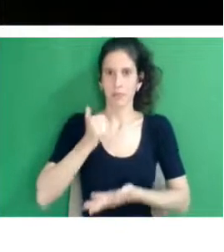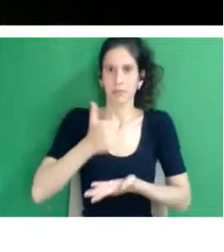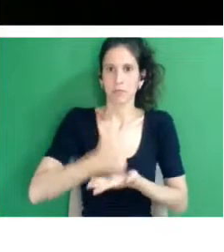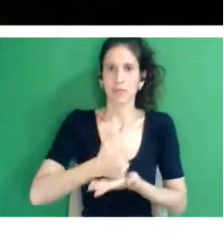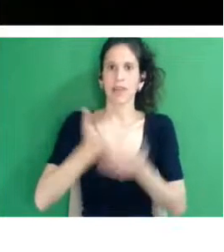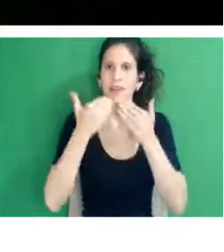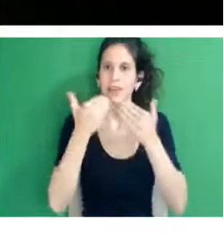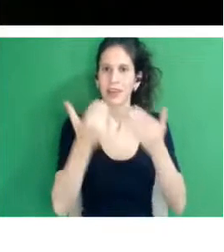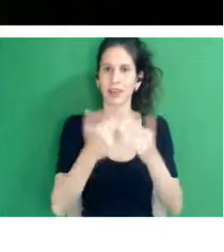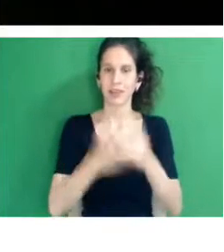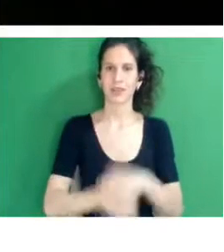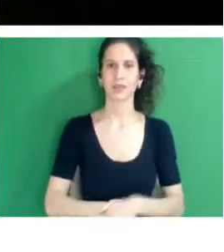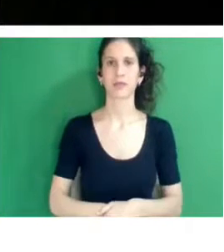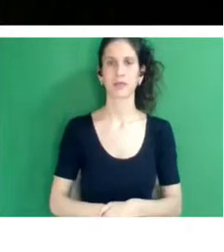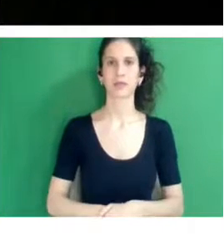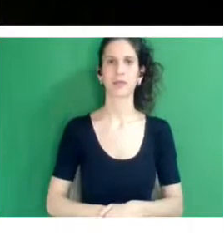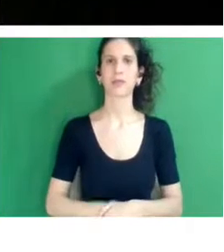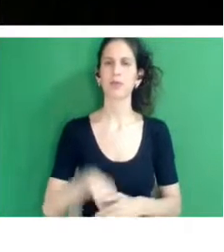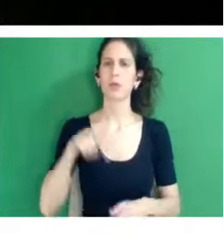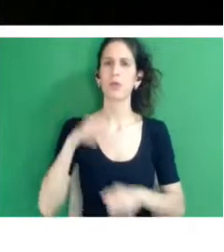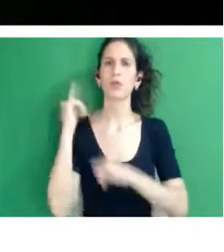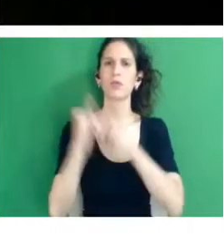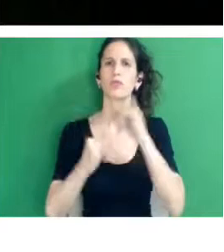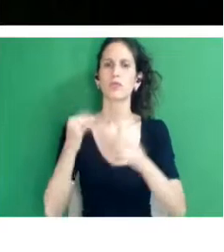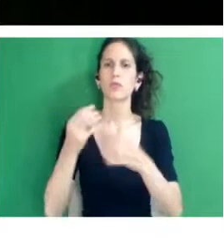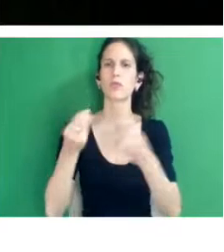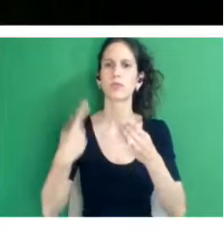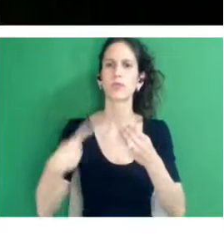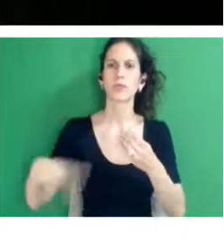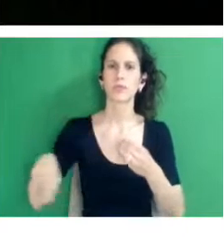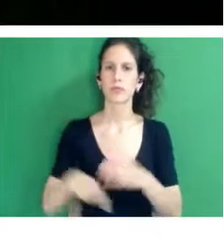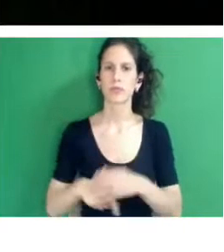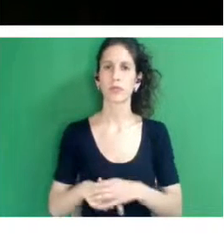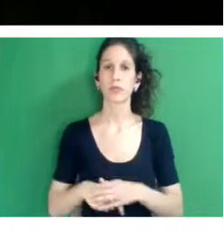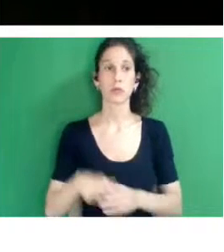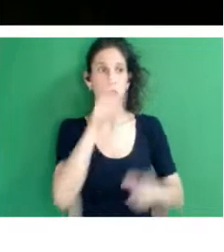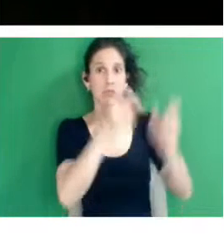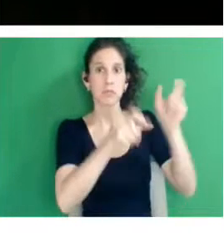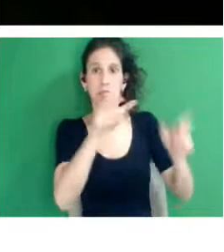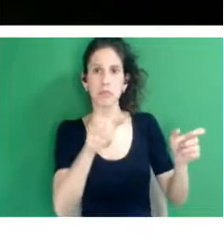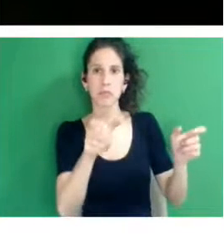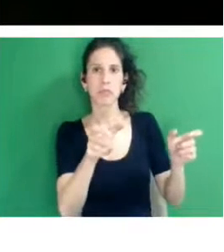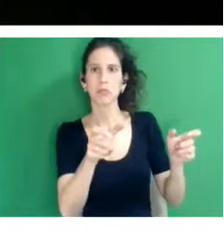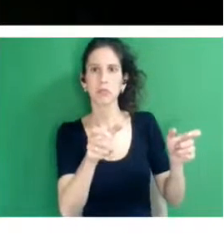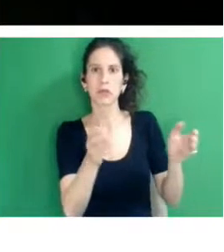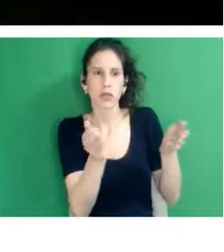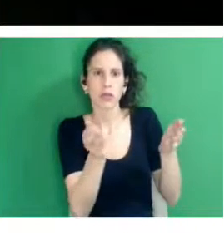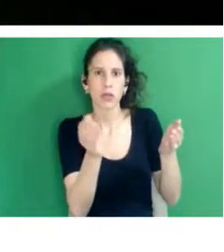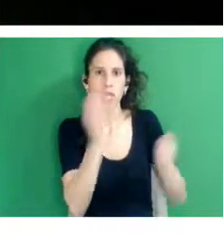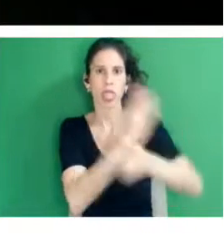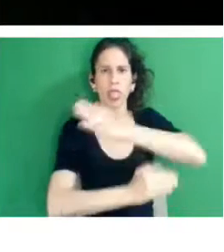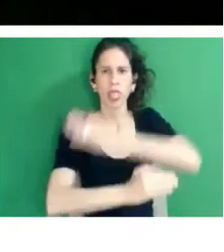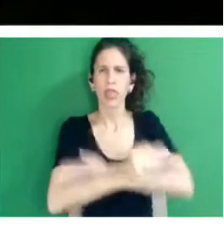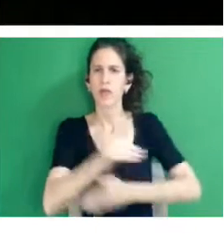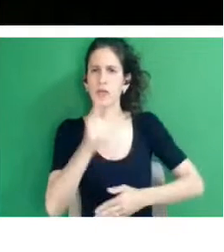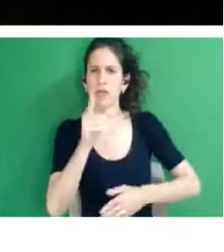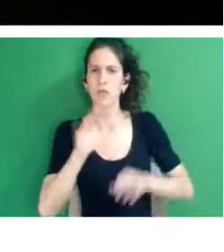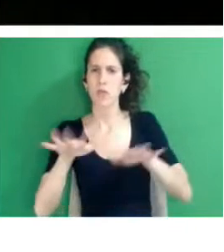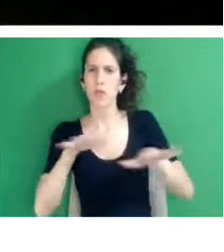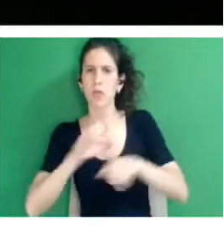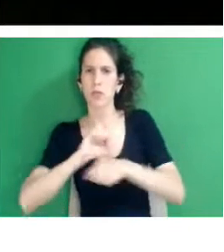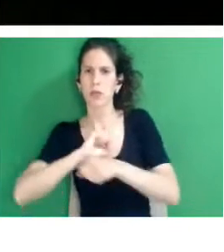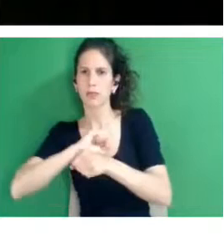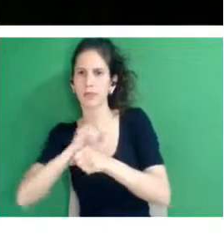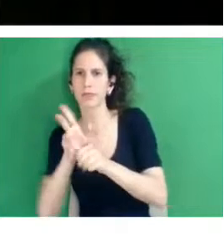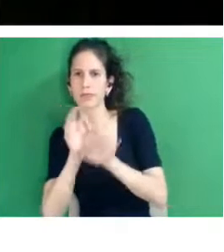ustedes es la invisibilización de las personas con discapacidad durante la pandemia del COVID-19, lógicamente referido al